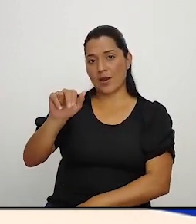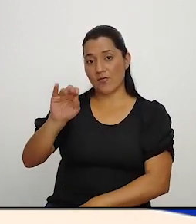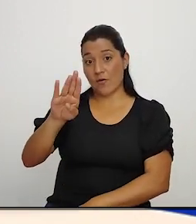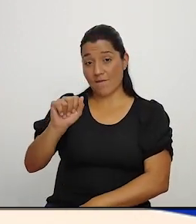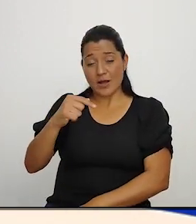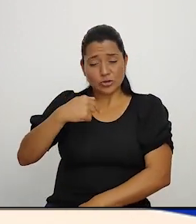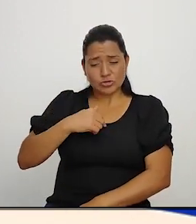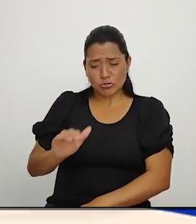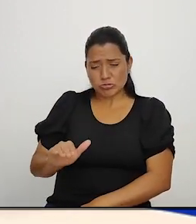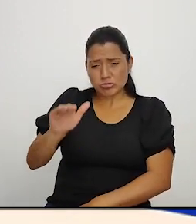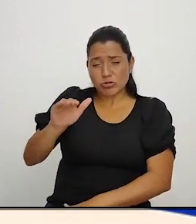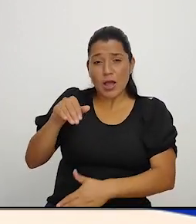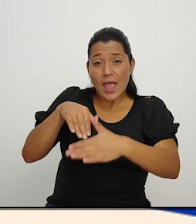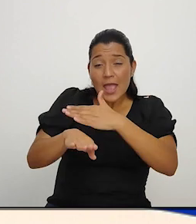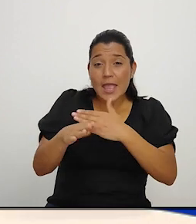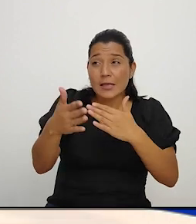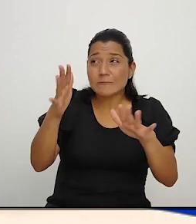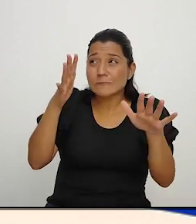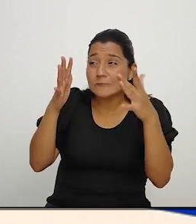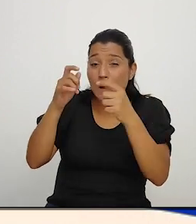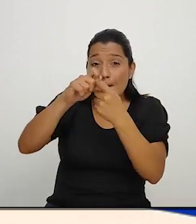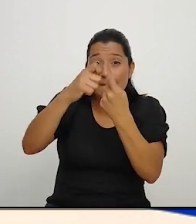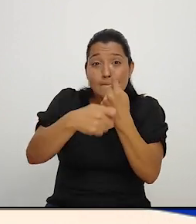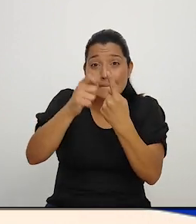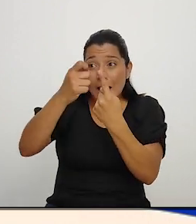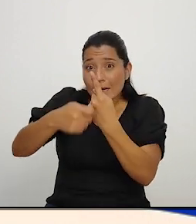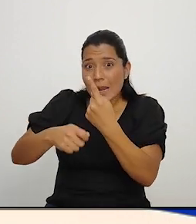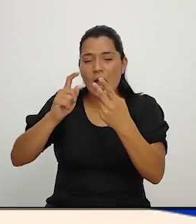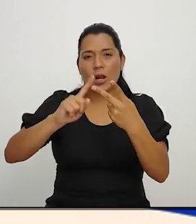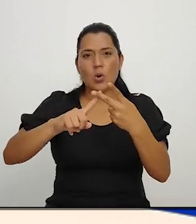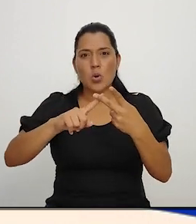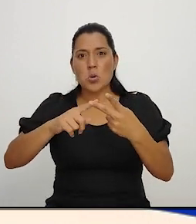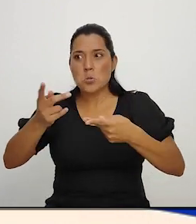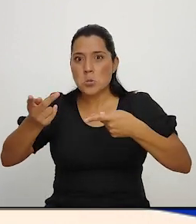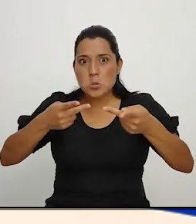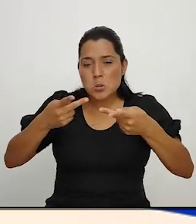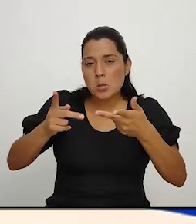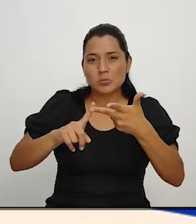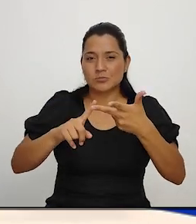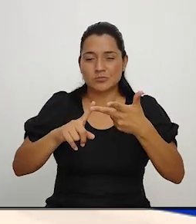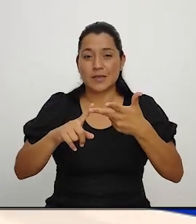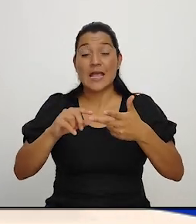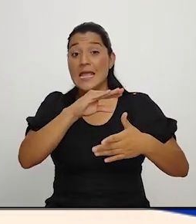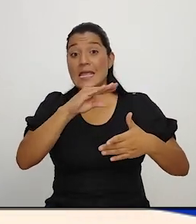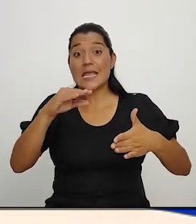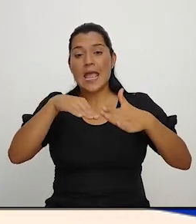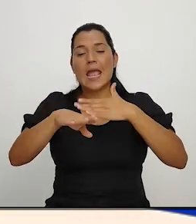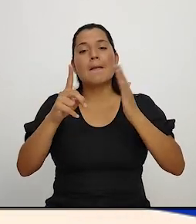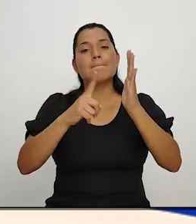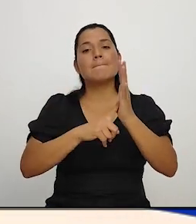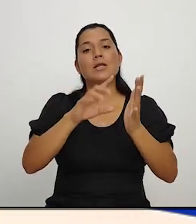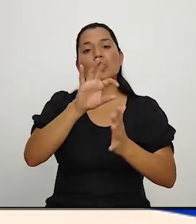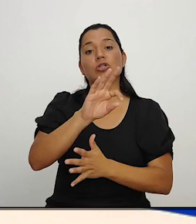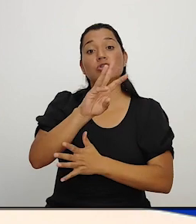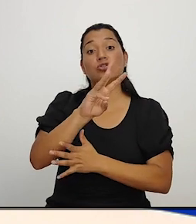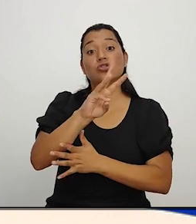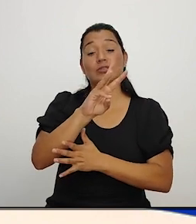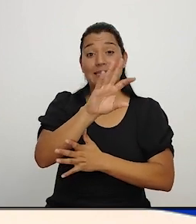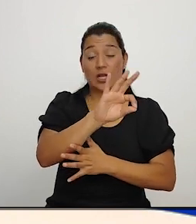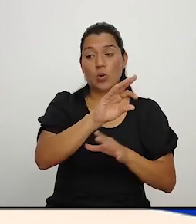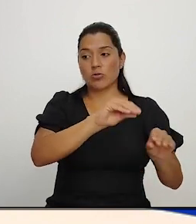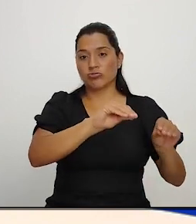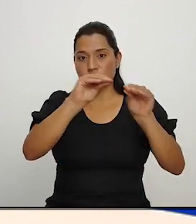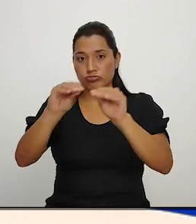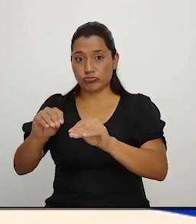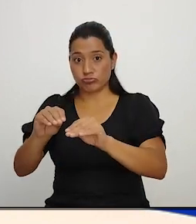entre bananal comisariatos y empacadoras de bananos y en el año 69 migramos a San José ativas